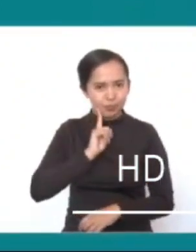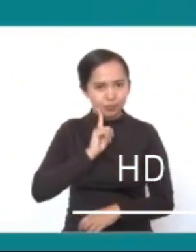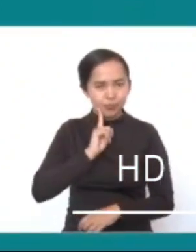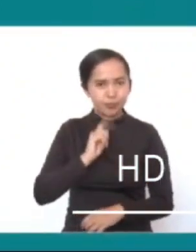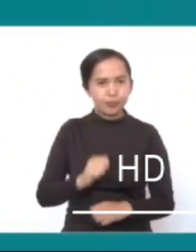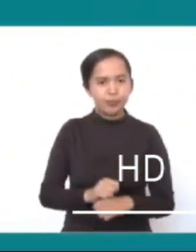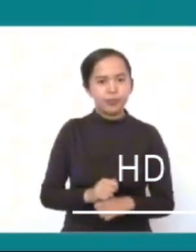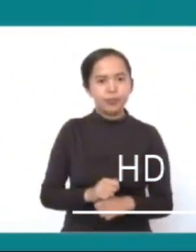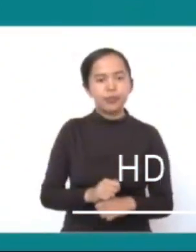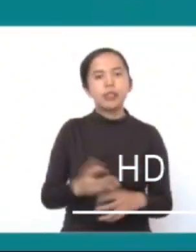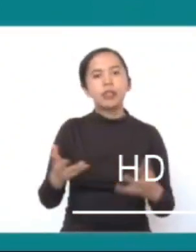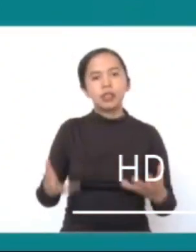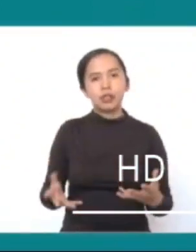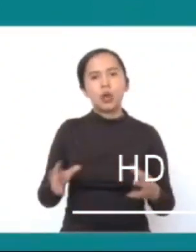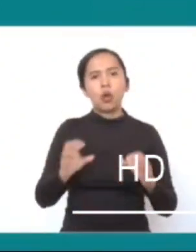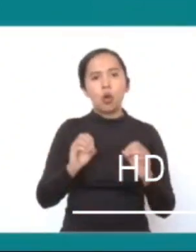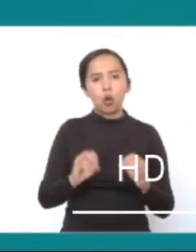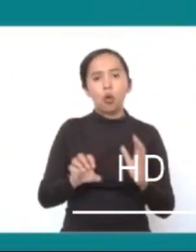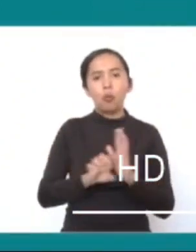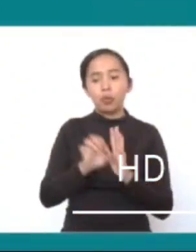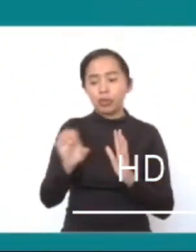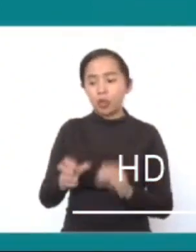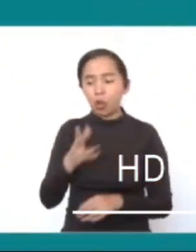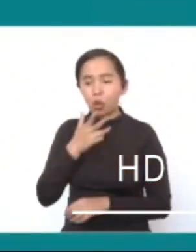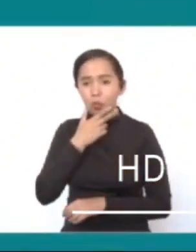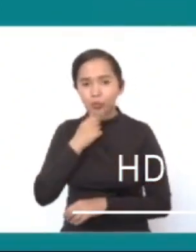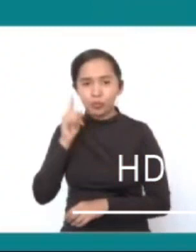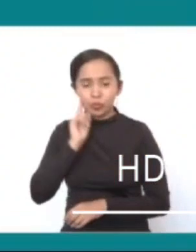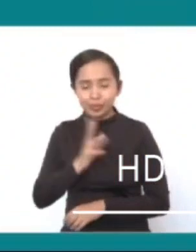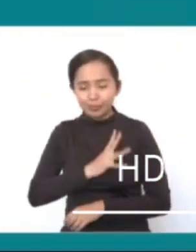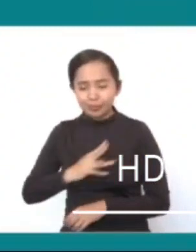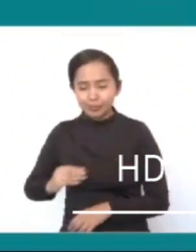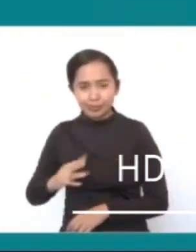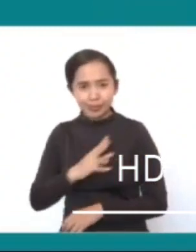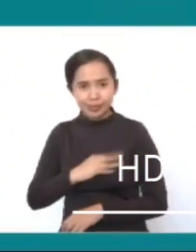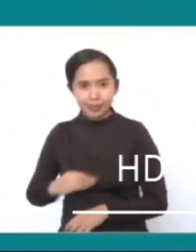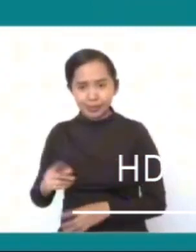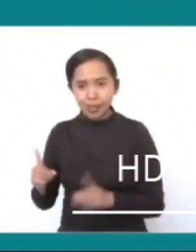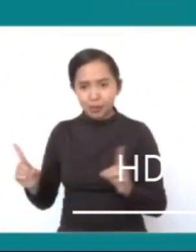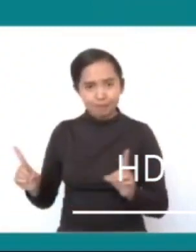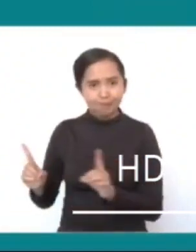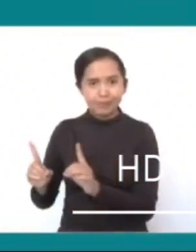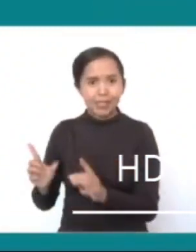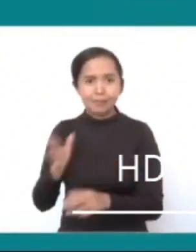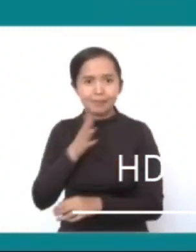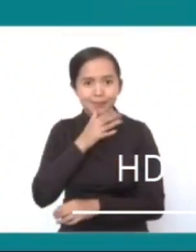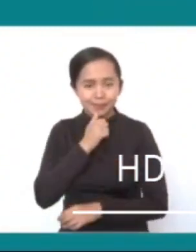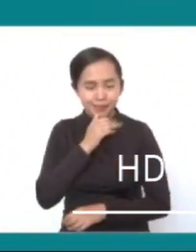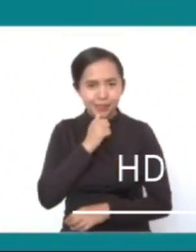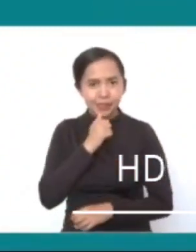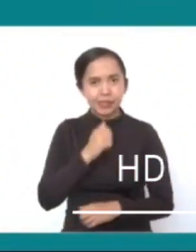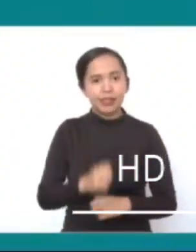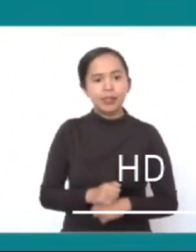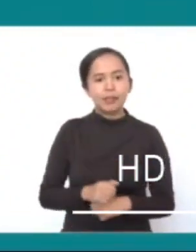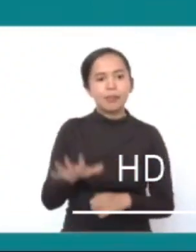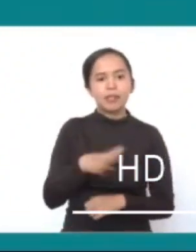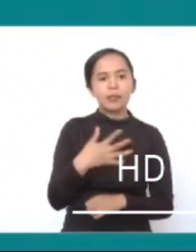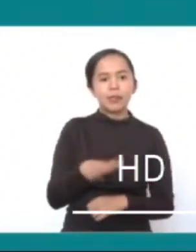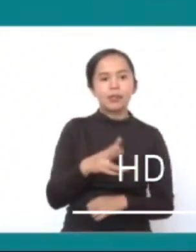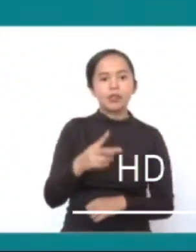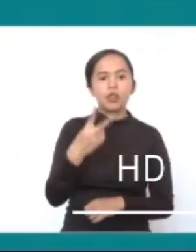violencia y en su caso, sus hijas e hijos u otras víctimas indirectas o testigos de los hechos, con un total